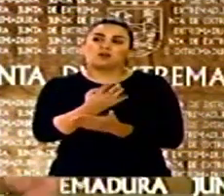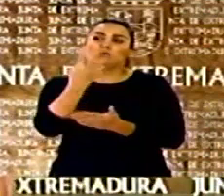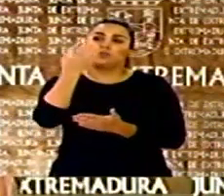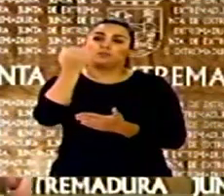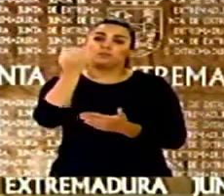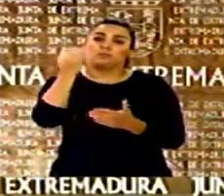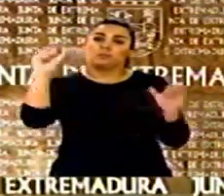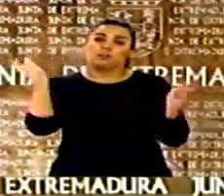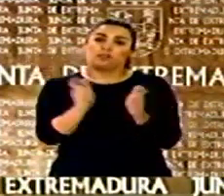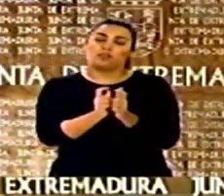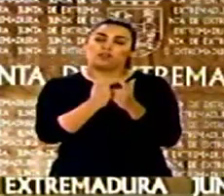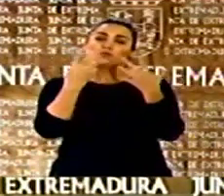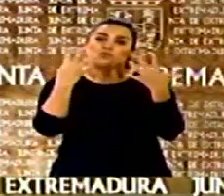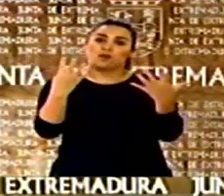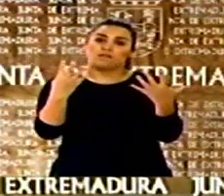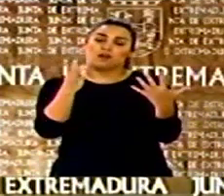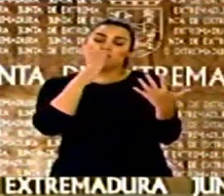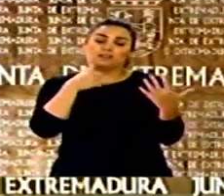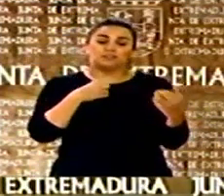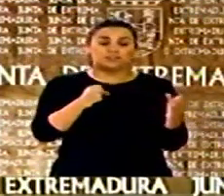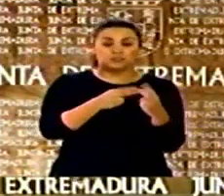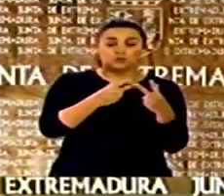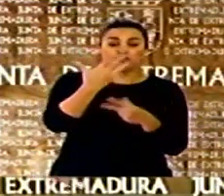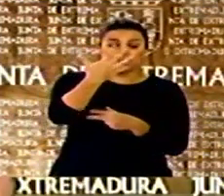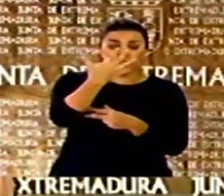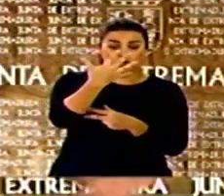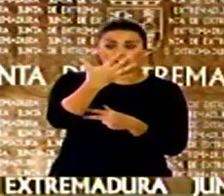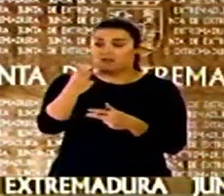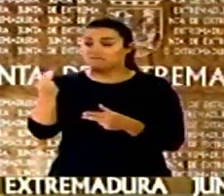3.000 nuevos. Con ello llegamos ya a casi a